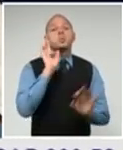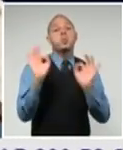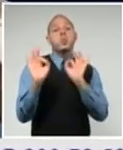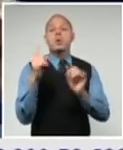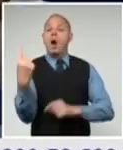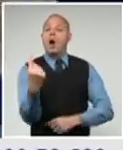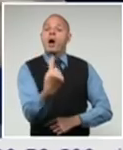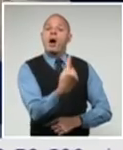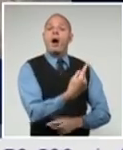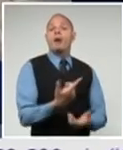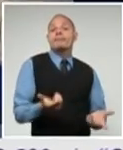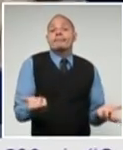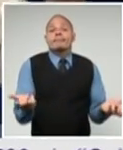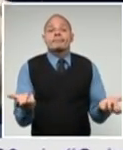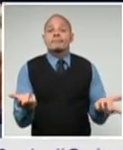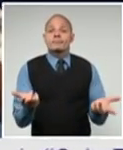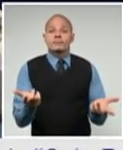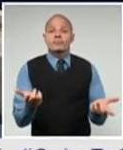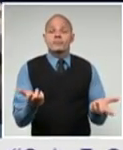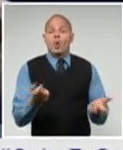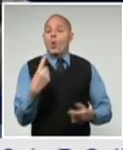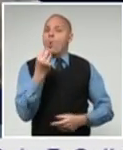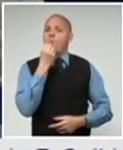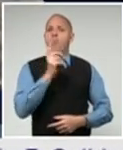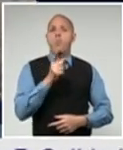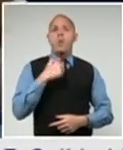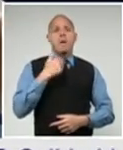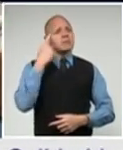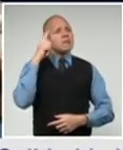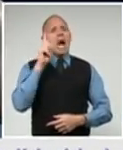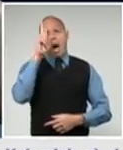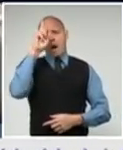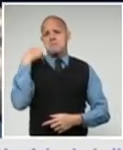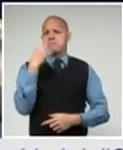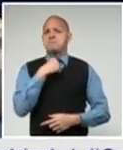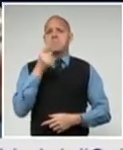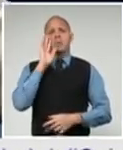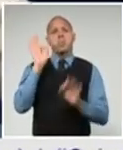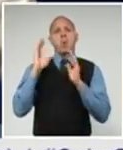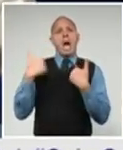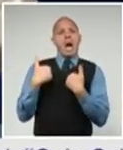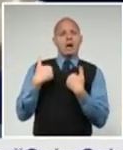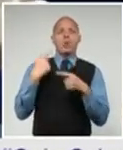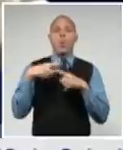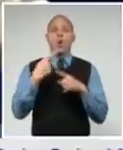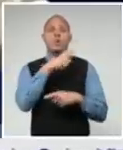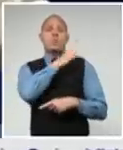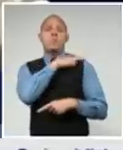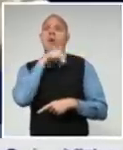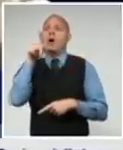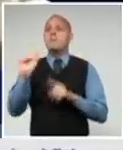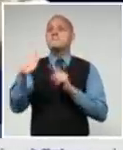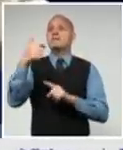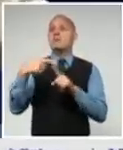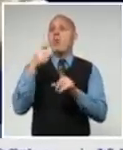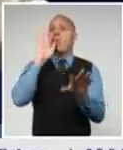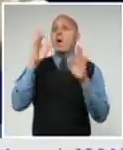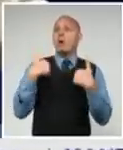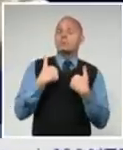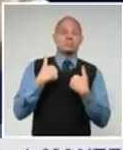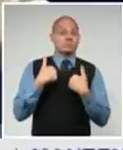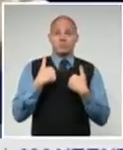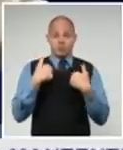sea otras personas, las medidas del Estado, las del gobierno, las que resuelvan la transmisión de la